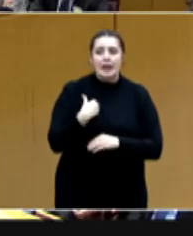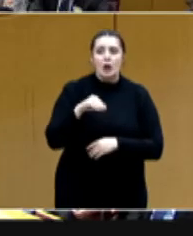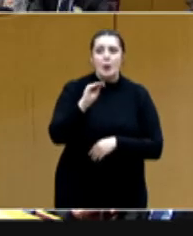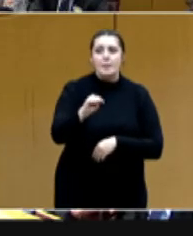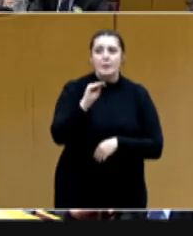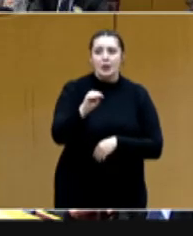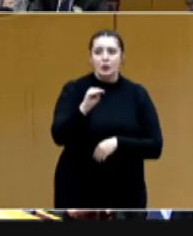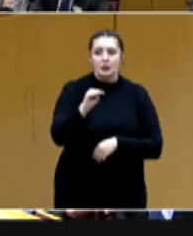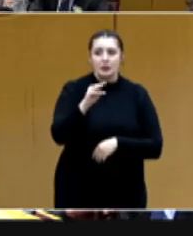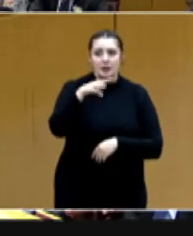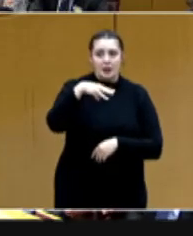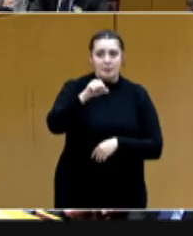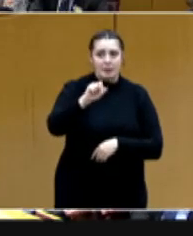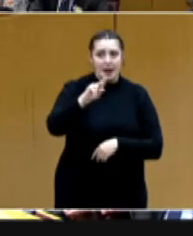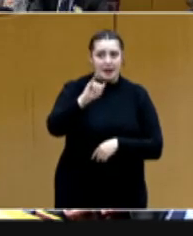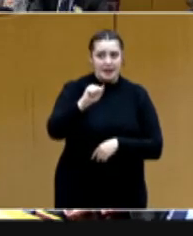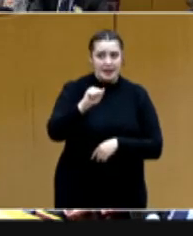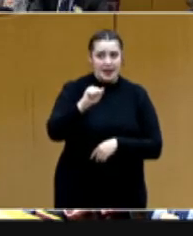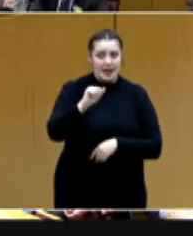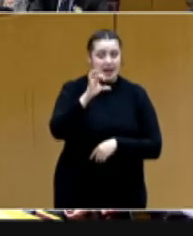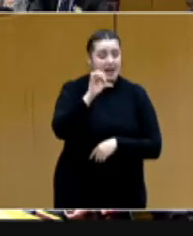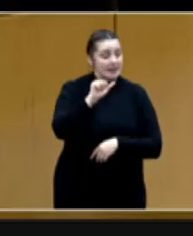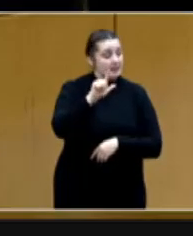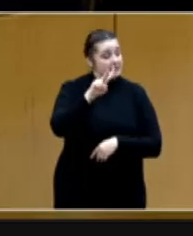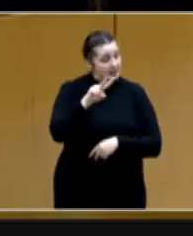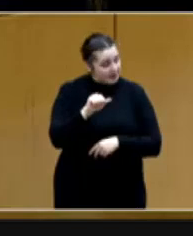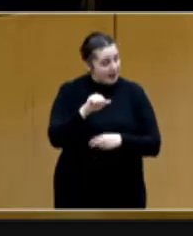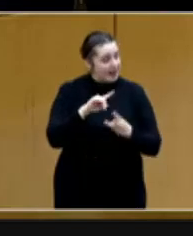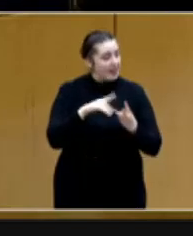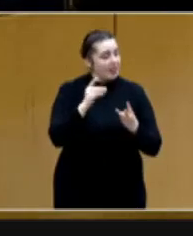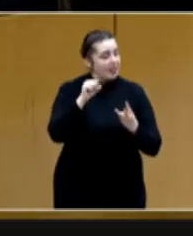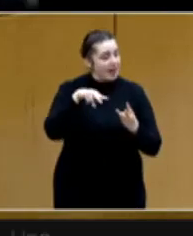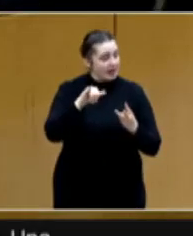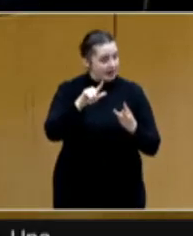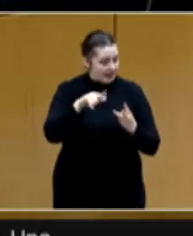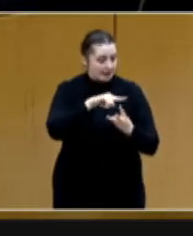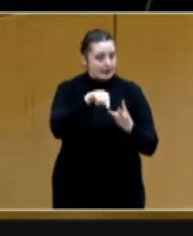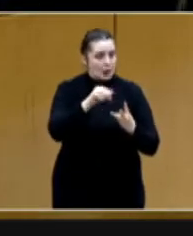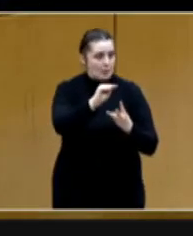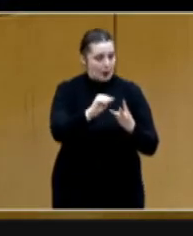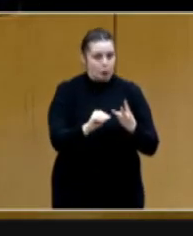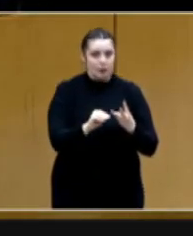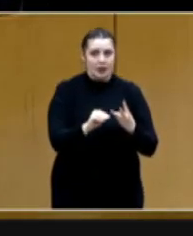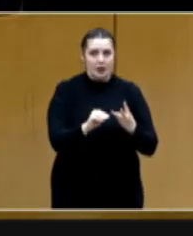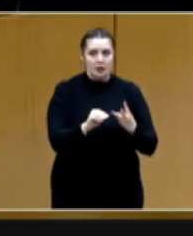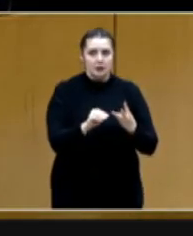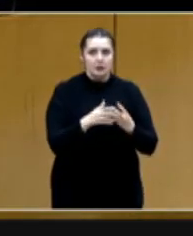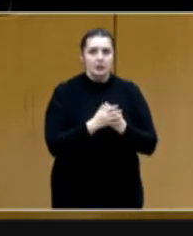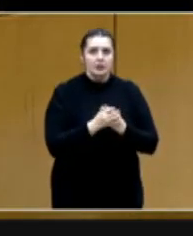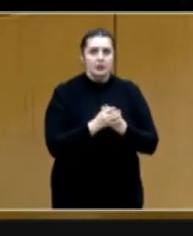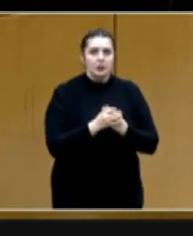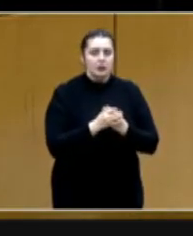pregunta María salva y a Daniel y es si habéis notado